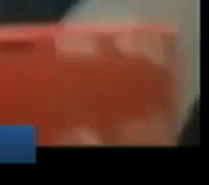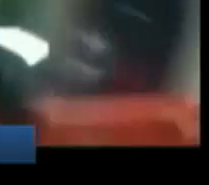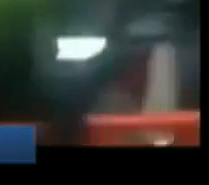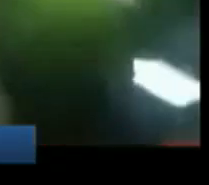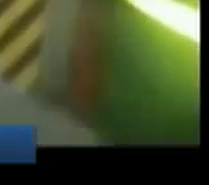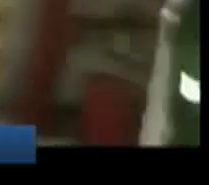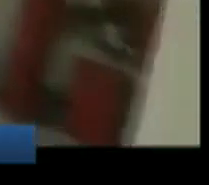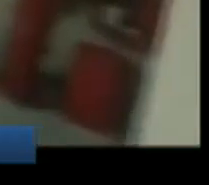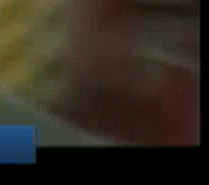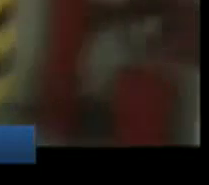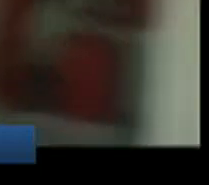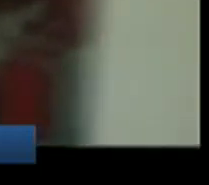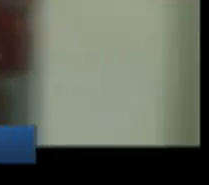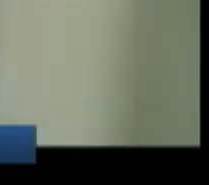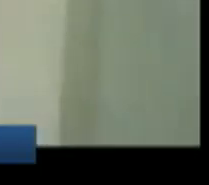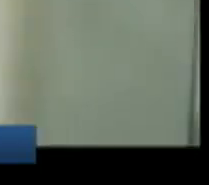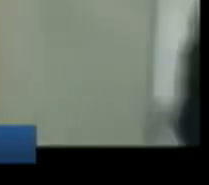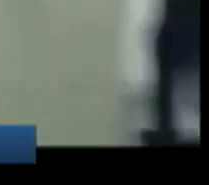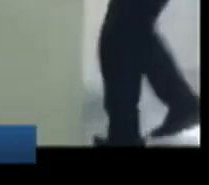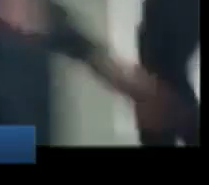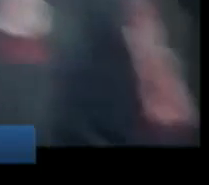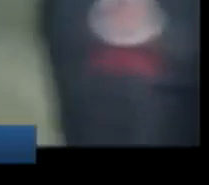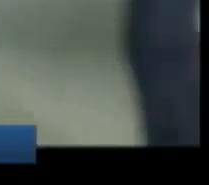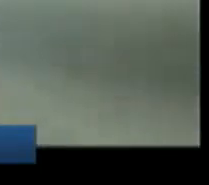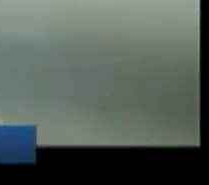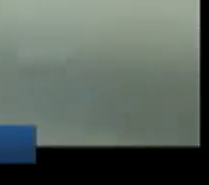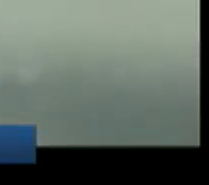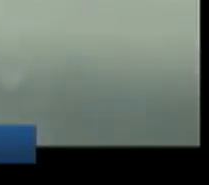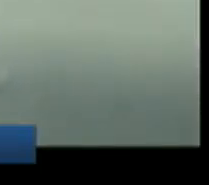dejó varios heridos.